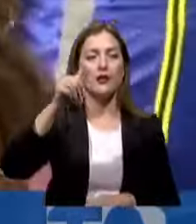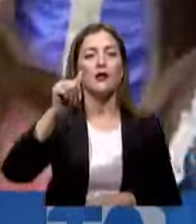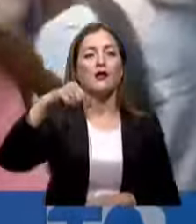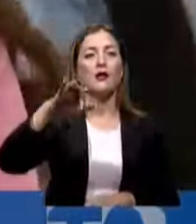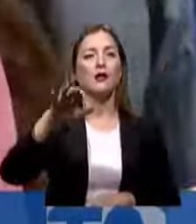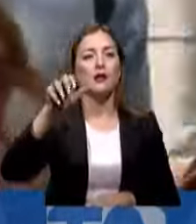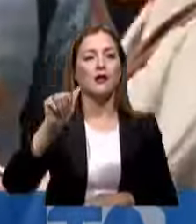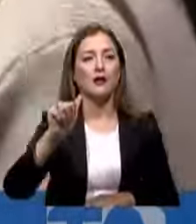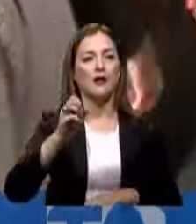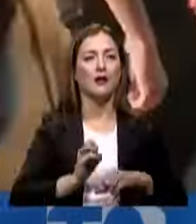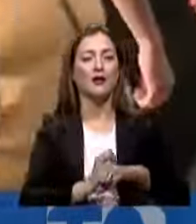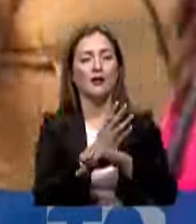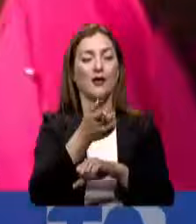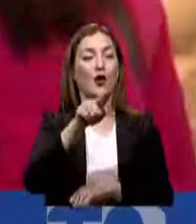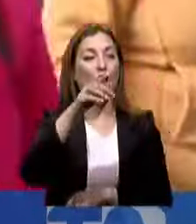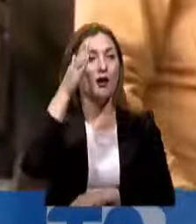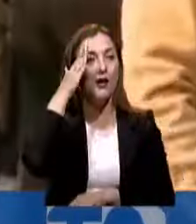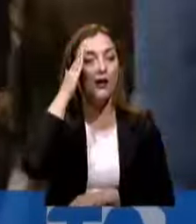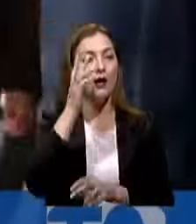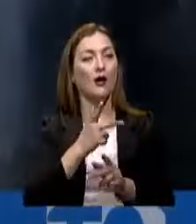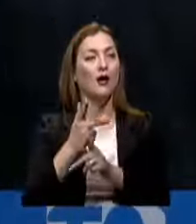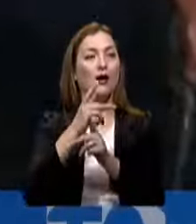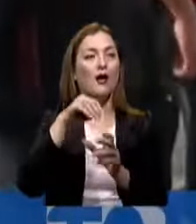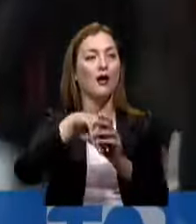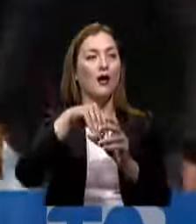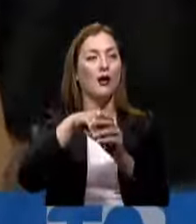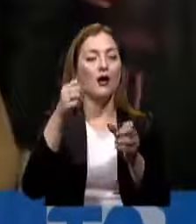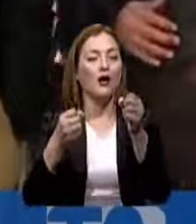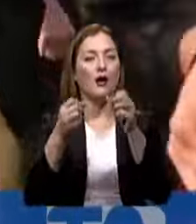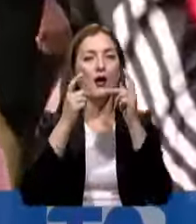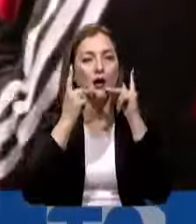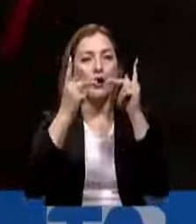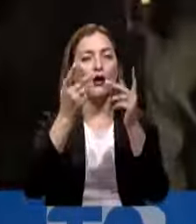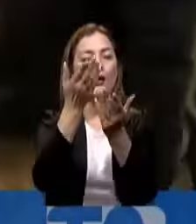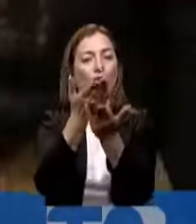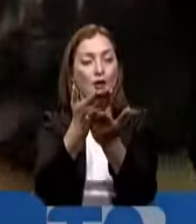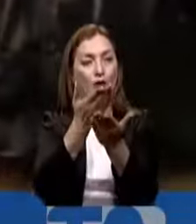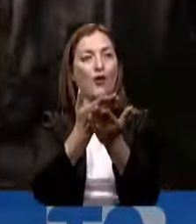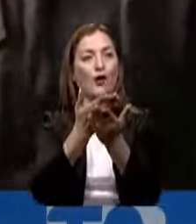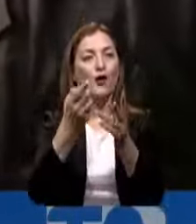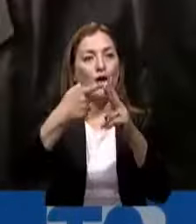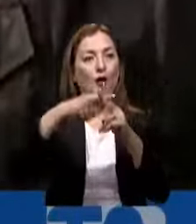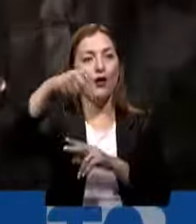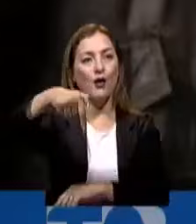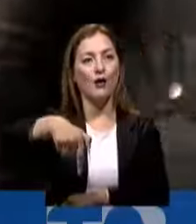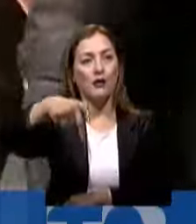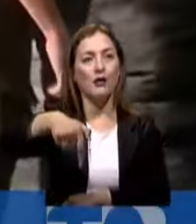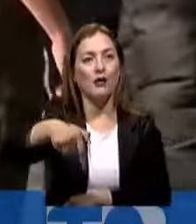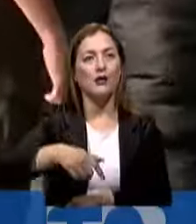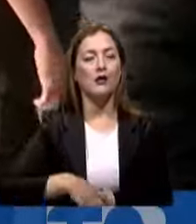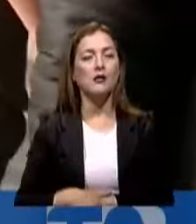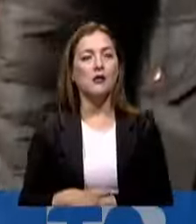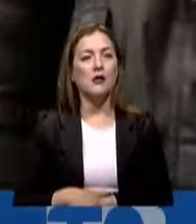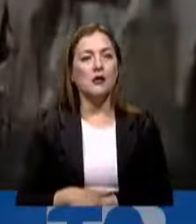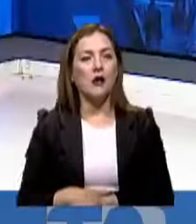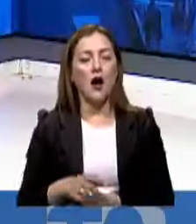la recomendación, así que ya lo sabe, a cuidarnos dentro del transporte público, y esta iniciativa ya inicia aquí en el distrito Manuela